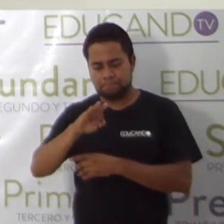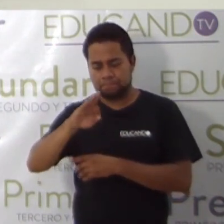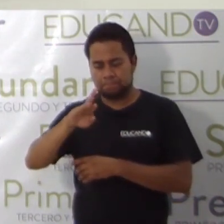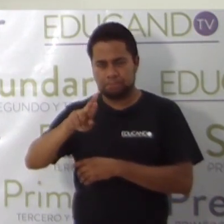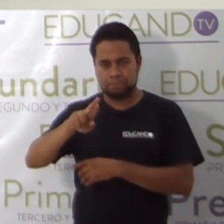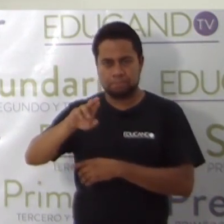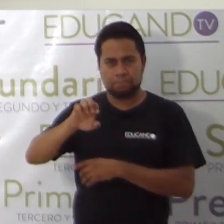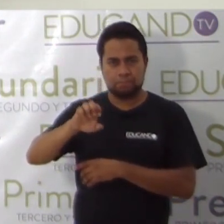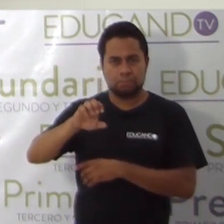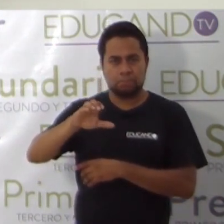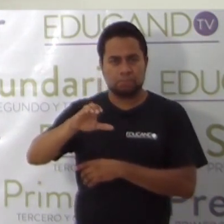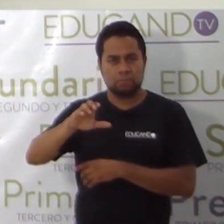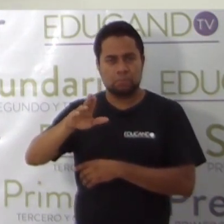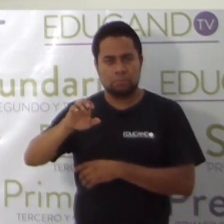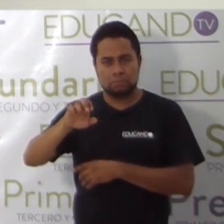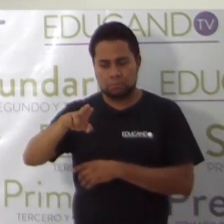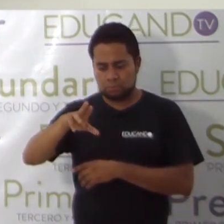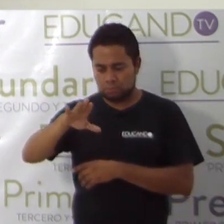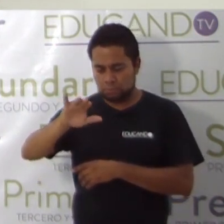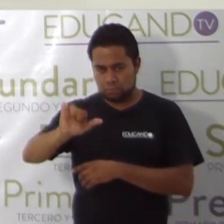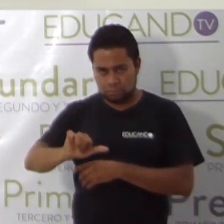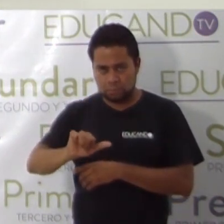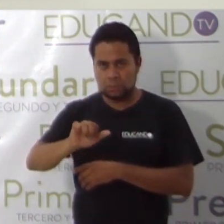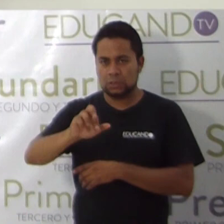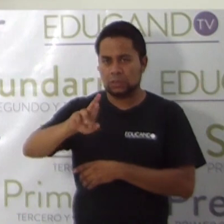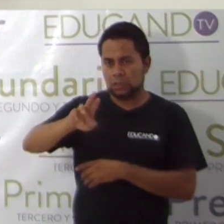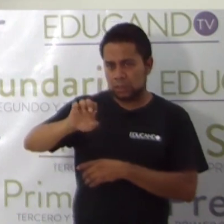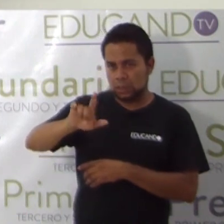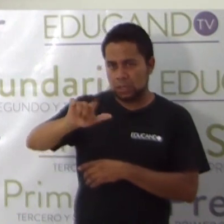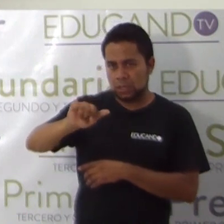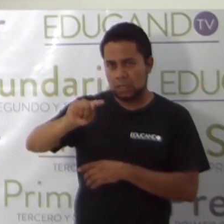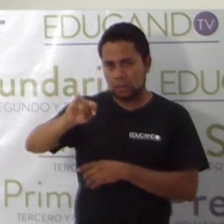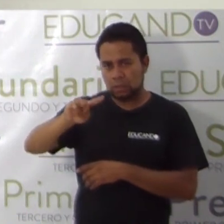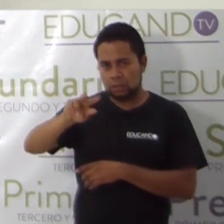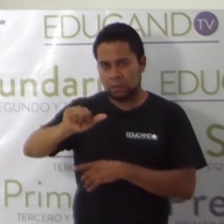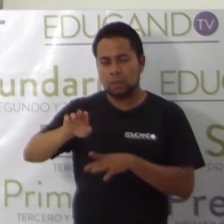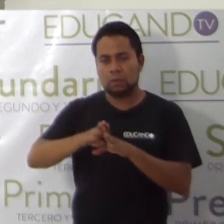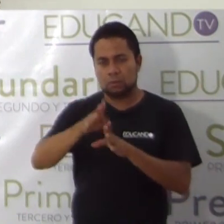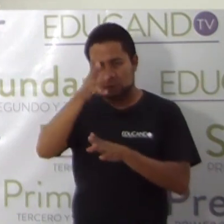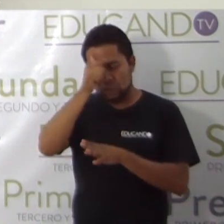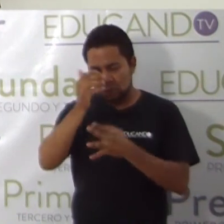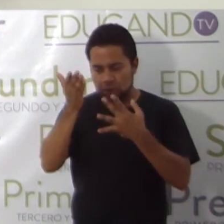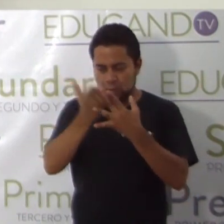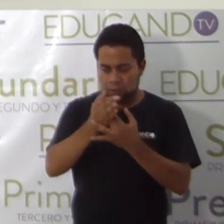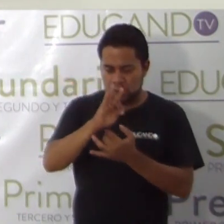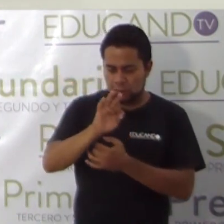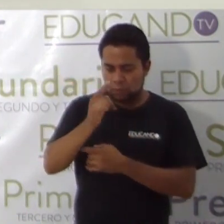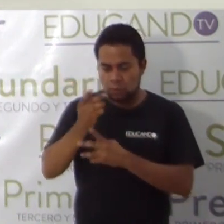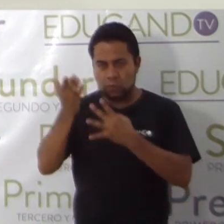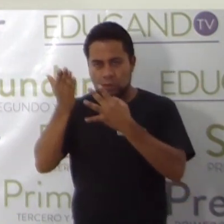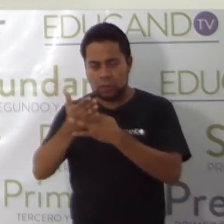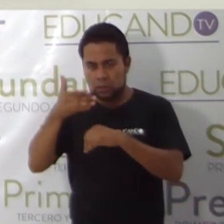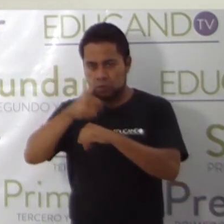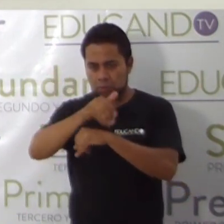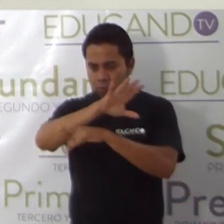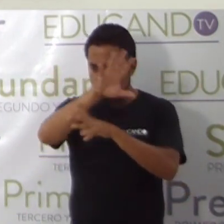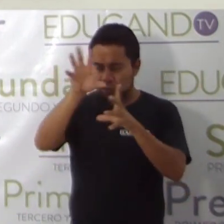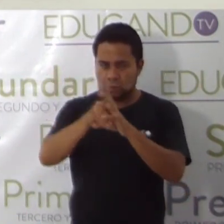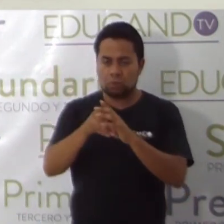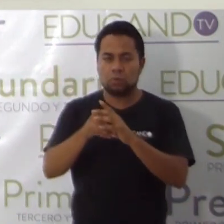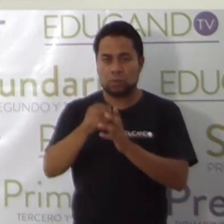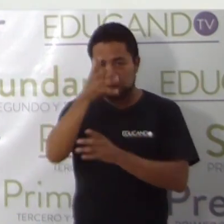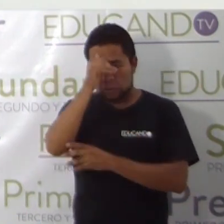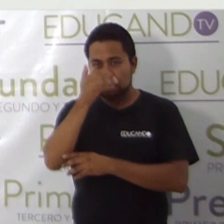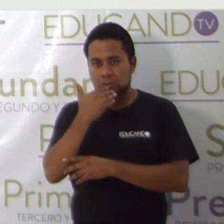frecuencia relativa se obtiene dividiendo F1 entre el número total de datos, ¿sí